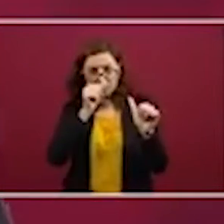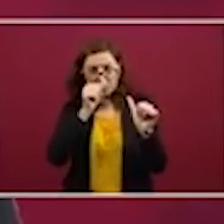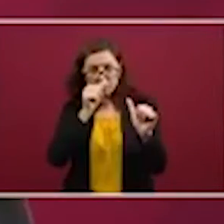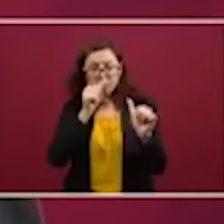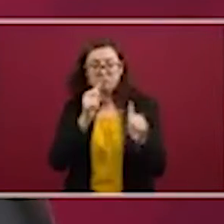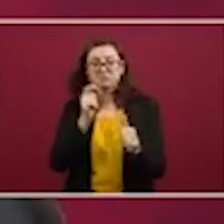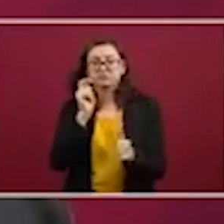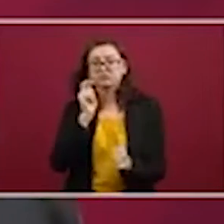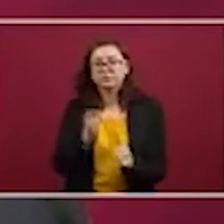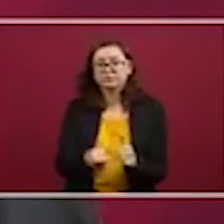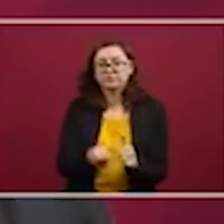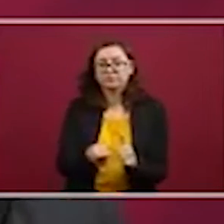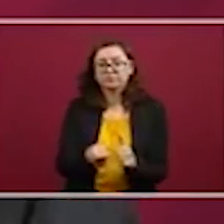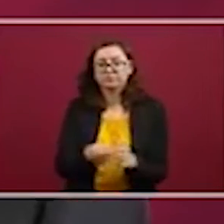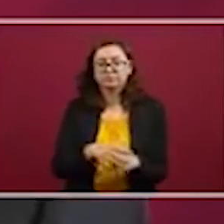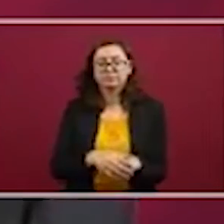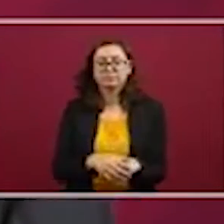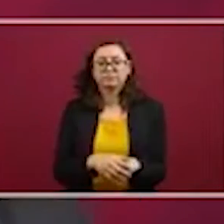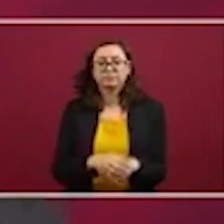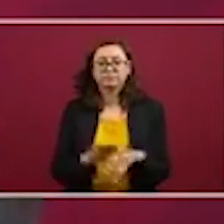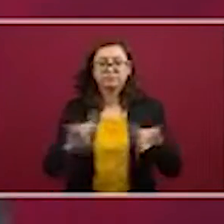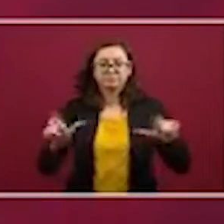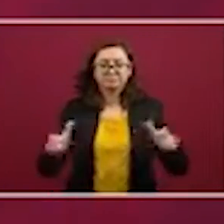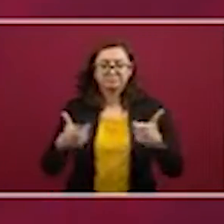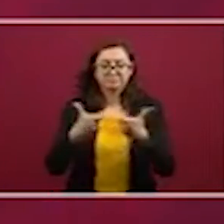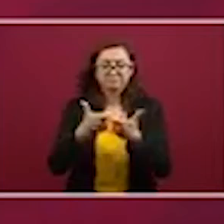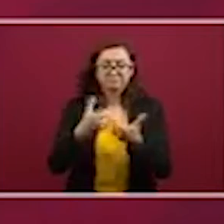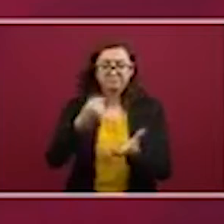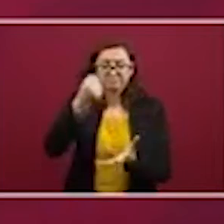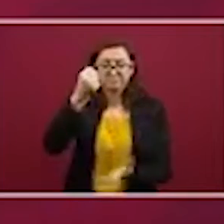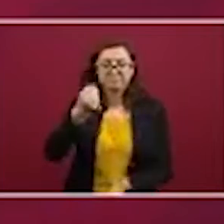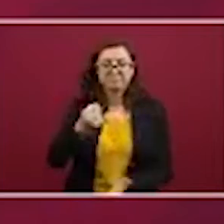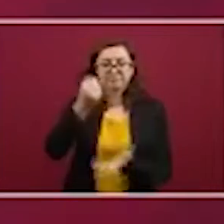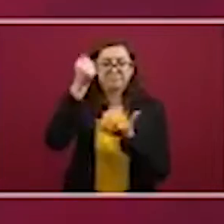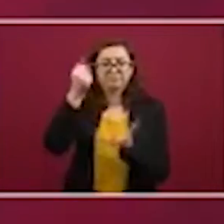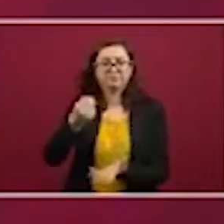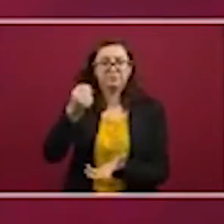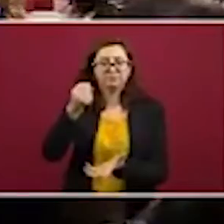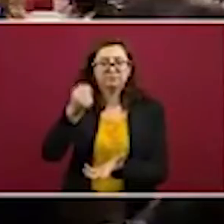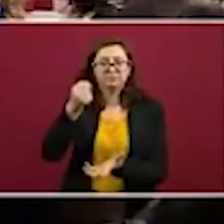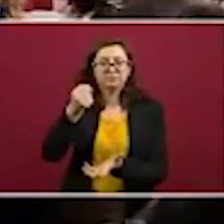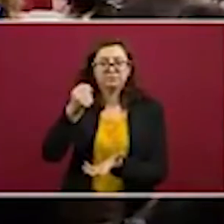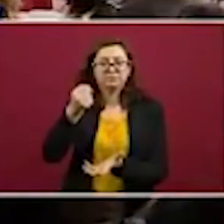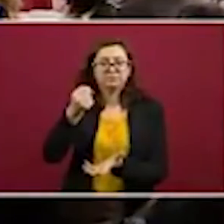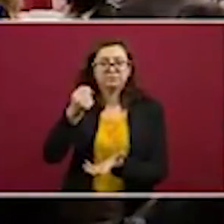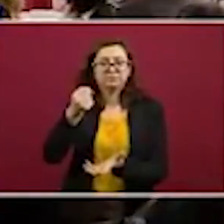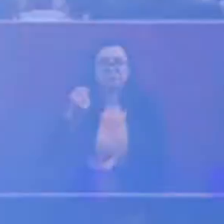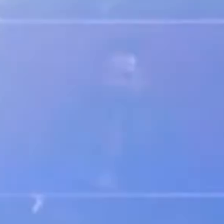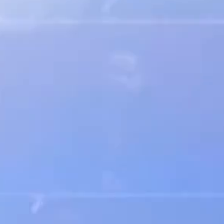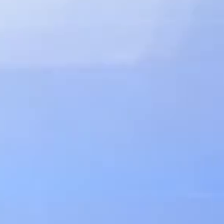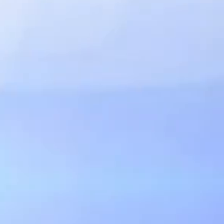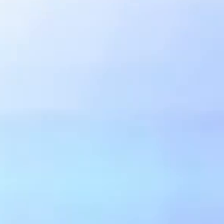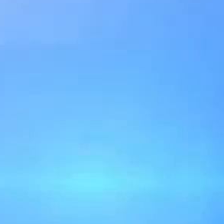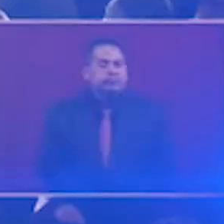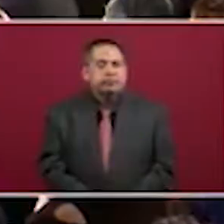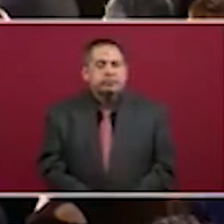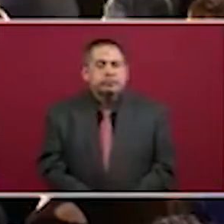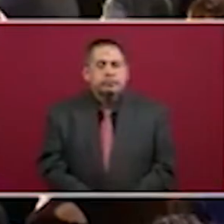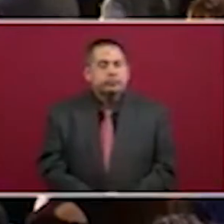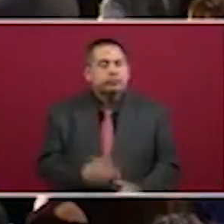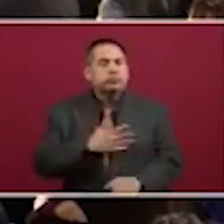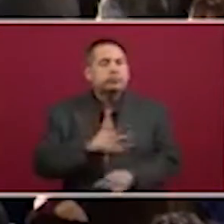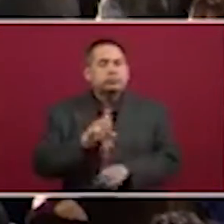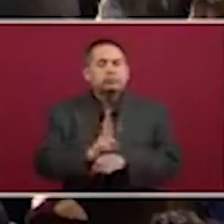en México, que estableció que se tiene confianza en el manejo que actualmente se hace de Pemex. Buenos